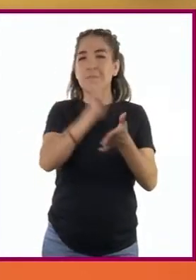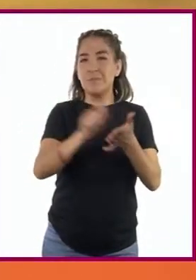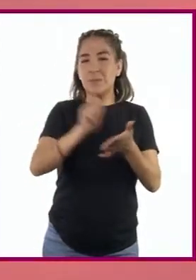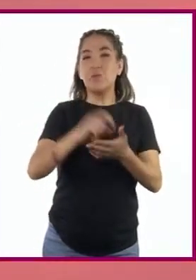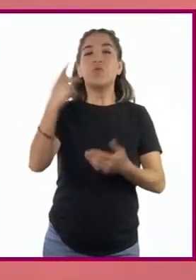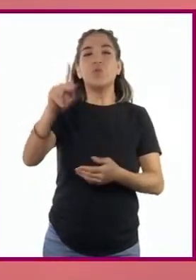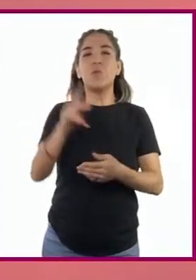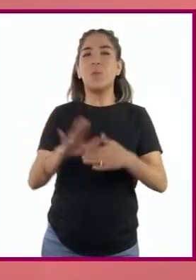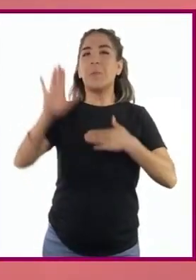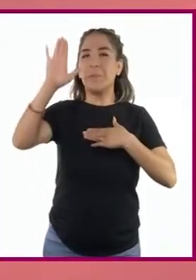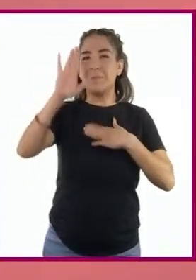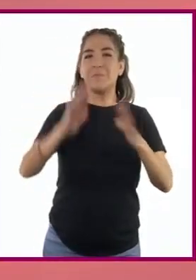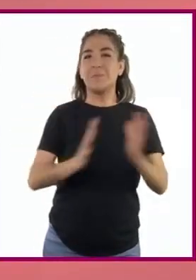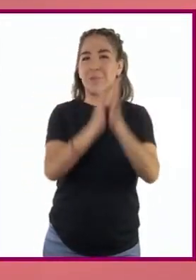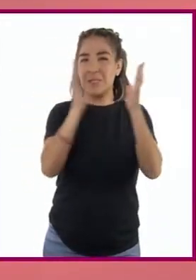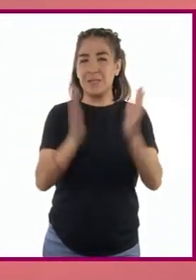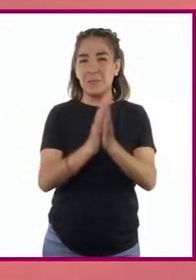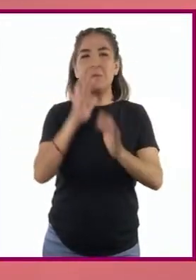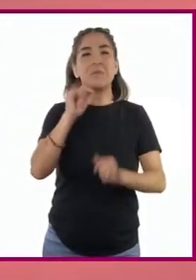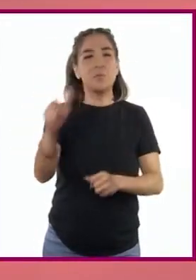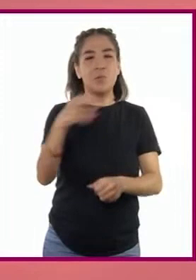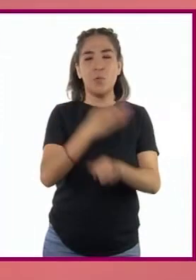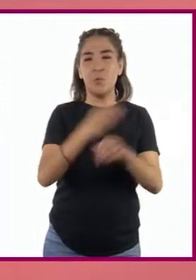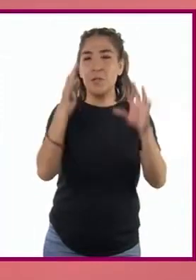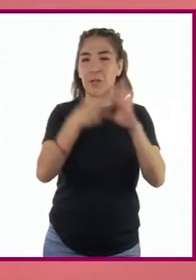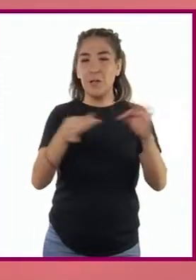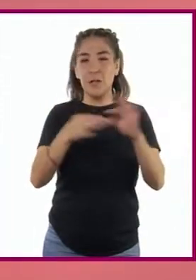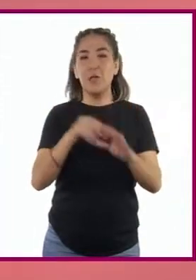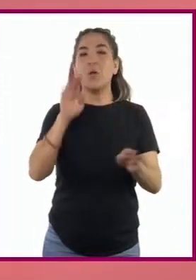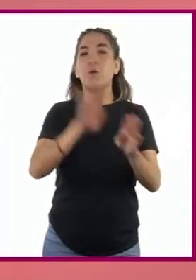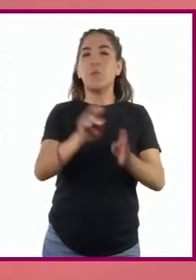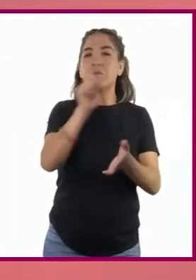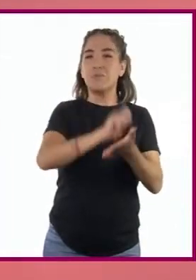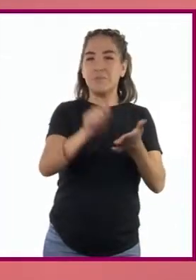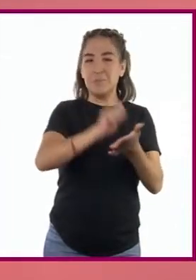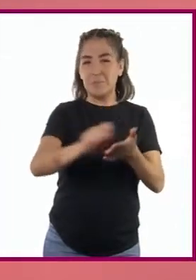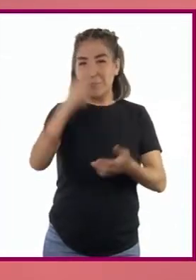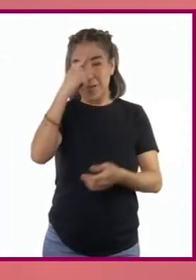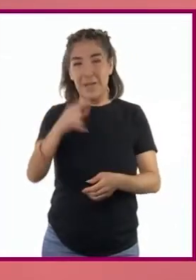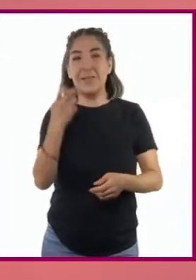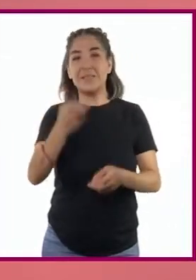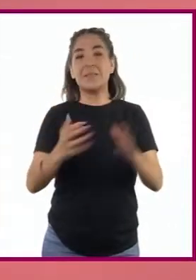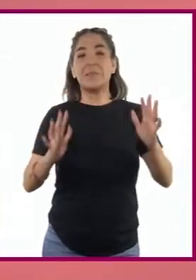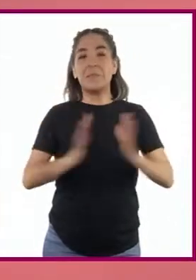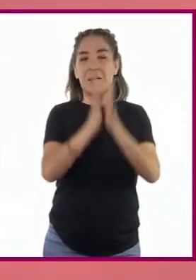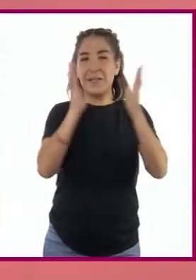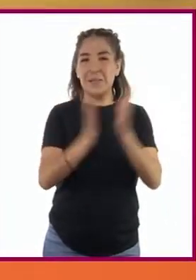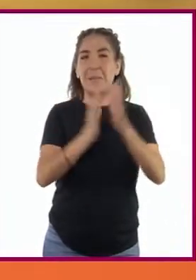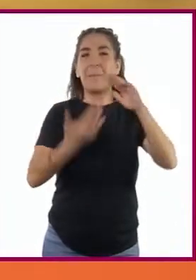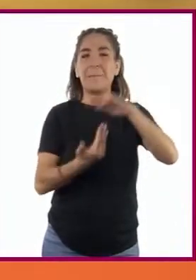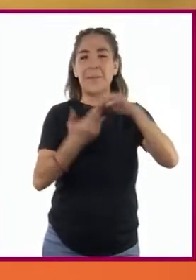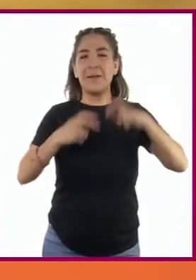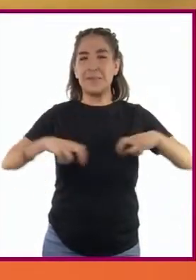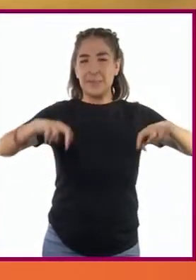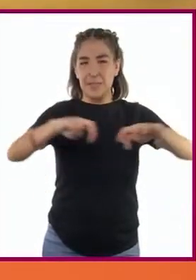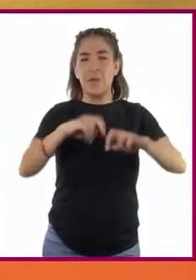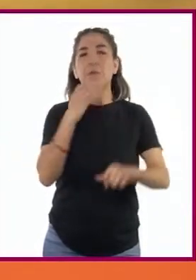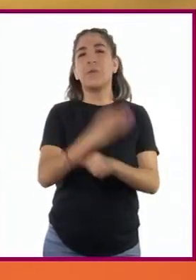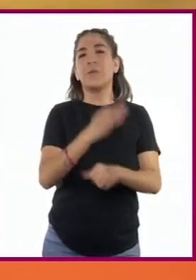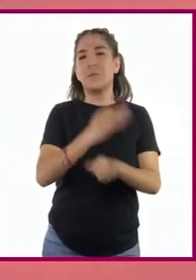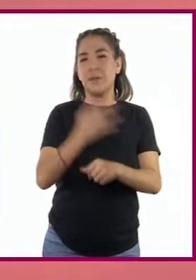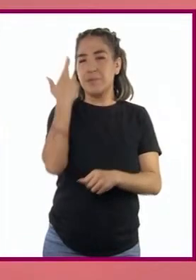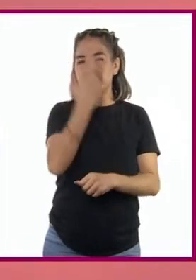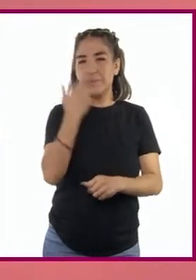participaciones. Mencionaste la importancia de tomar notas para participar en una mesa redonda. Vamos a